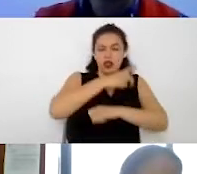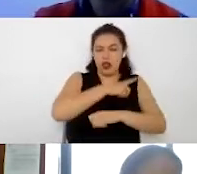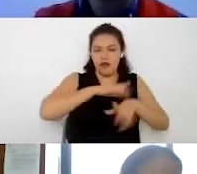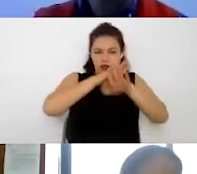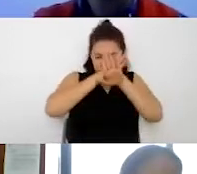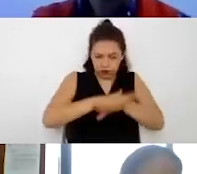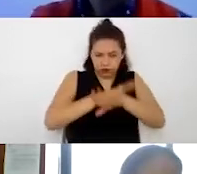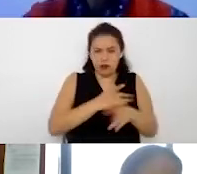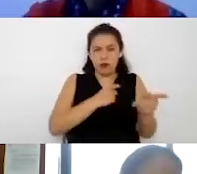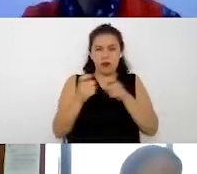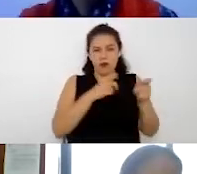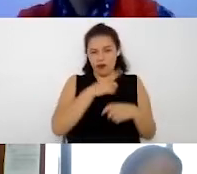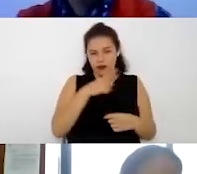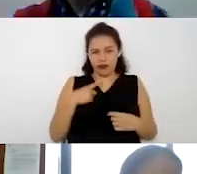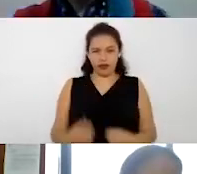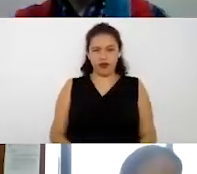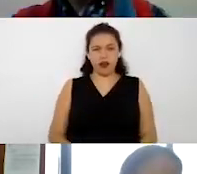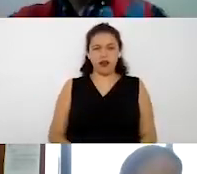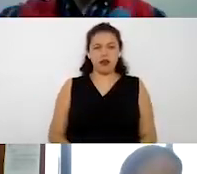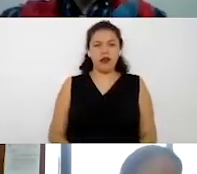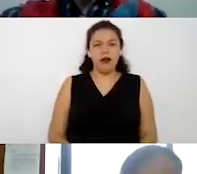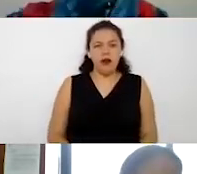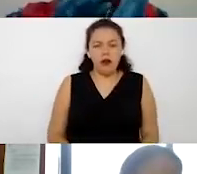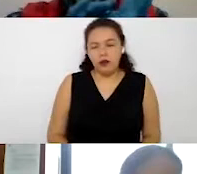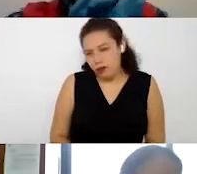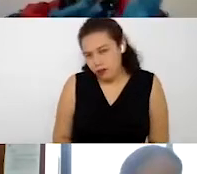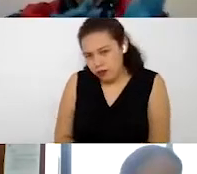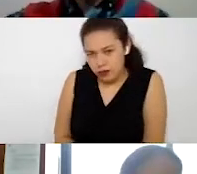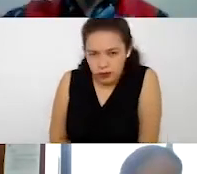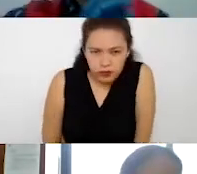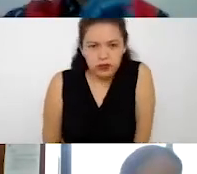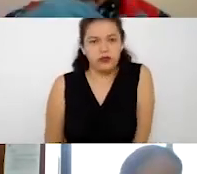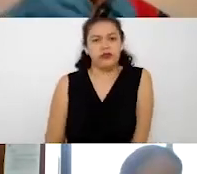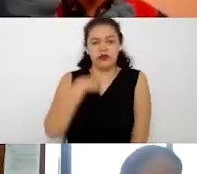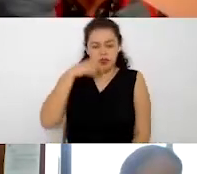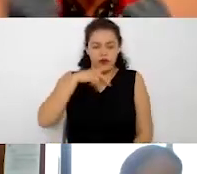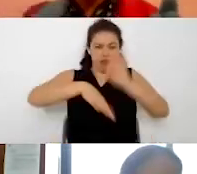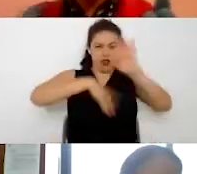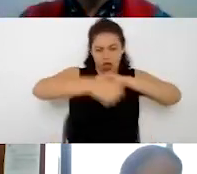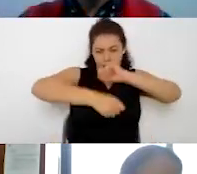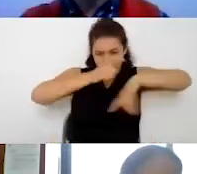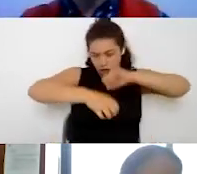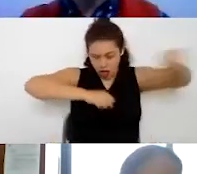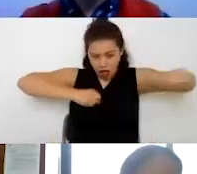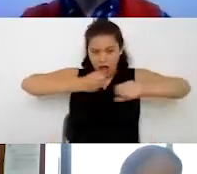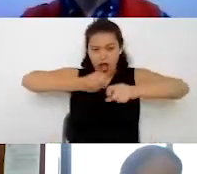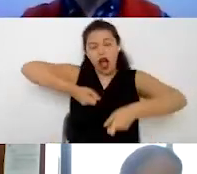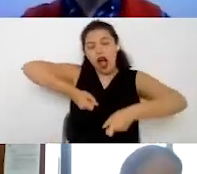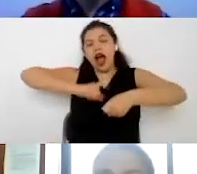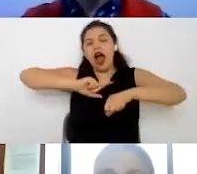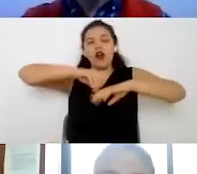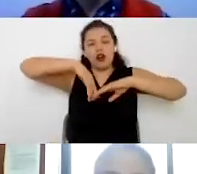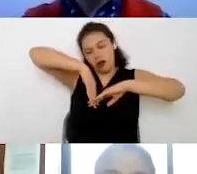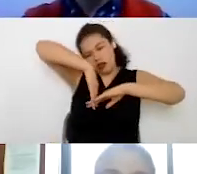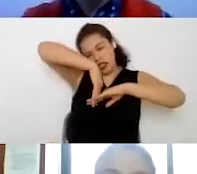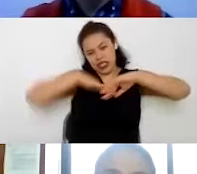¿ok? Si yo veo que al estar haciendo mi torniquete, al estar girando, al estar haciendo palanca con el objeto